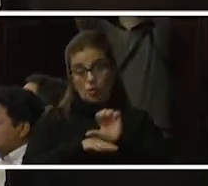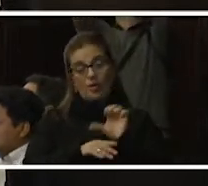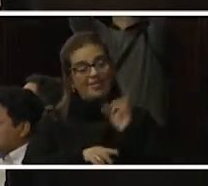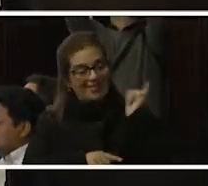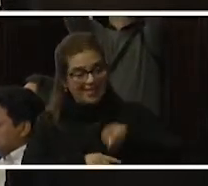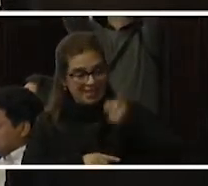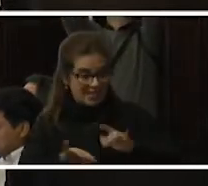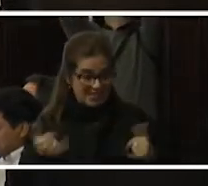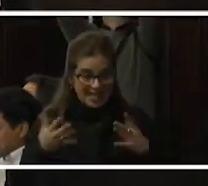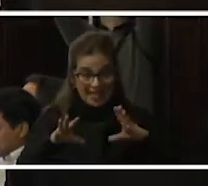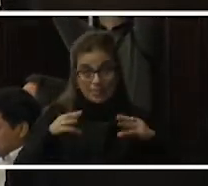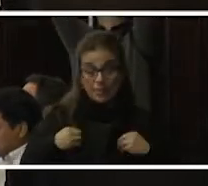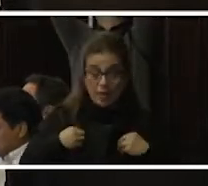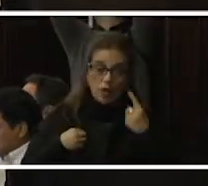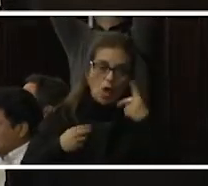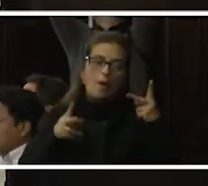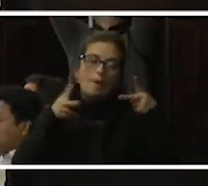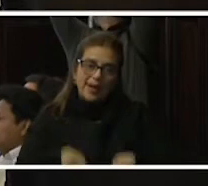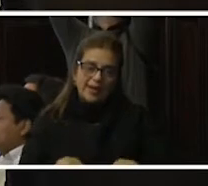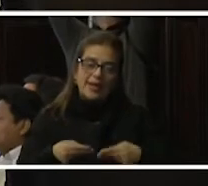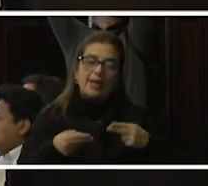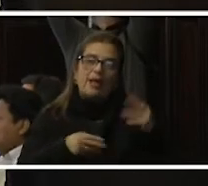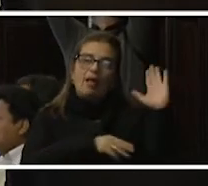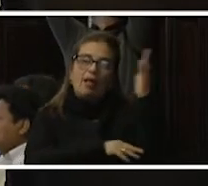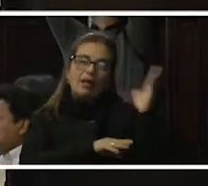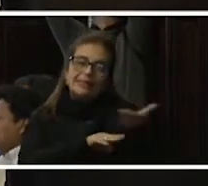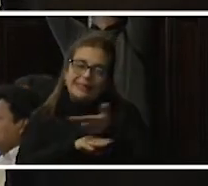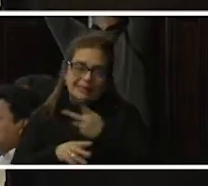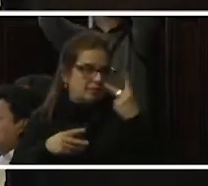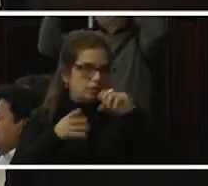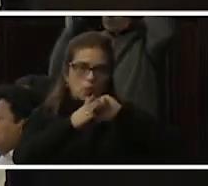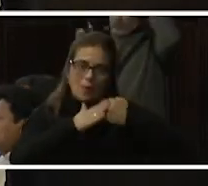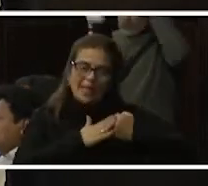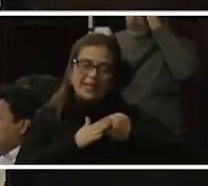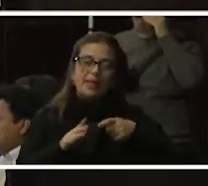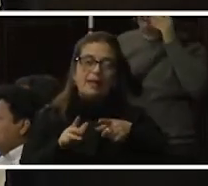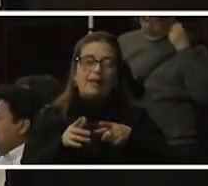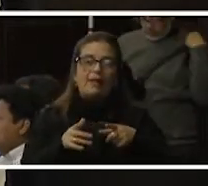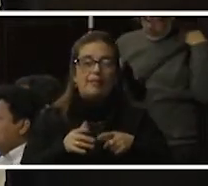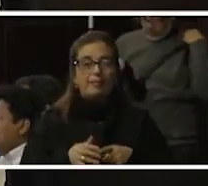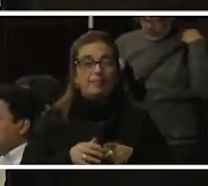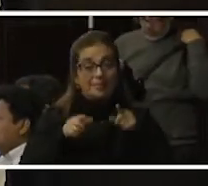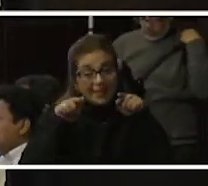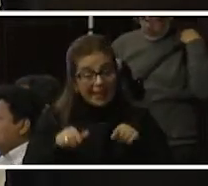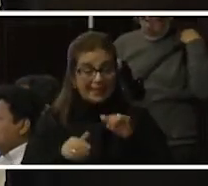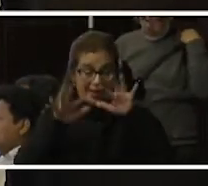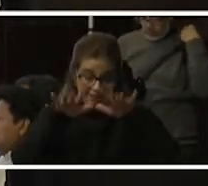para detener la tala ilegal dentro de la zona intangible Tagueri Tarmenani. Este